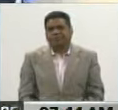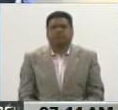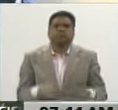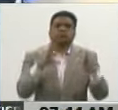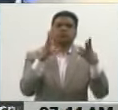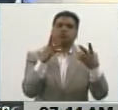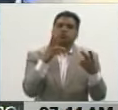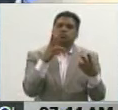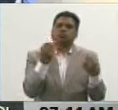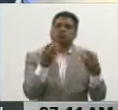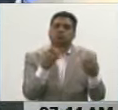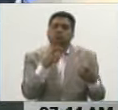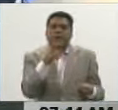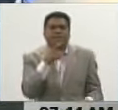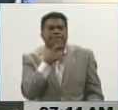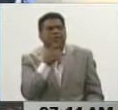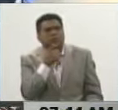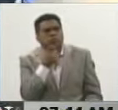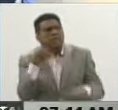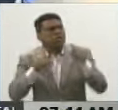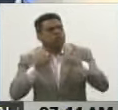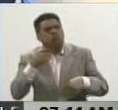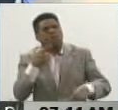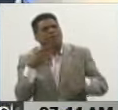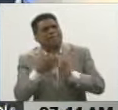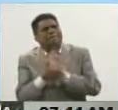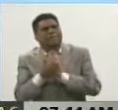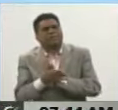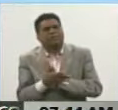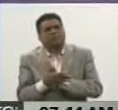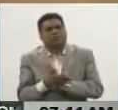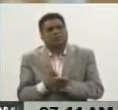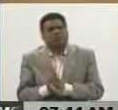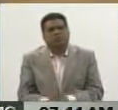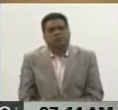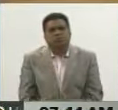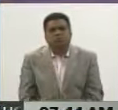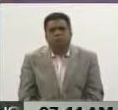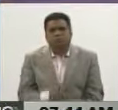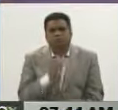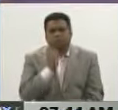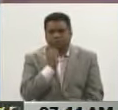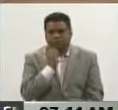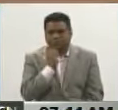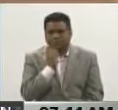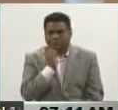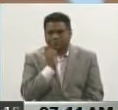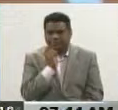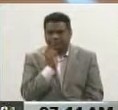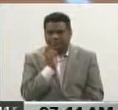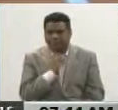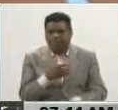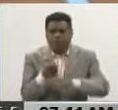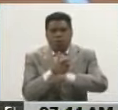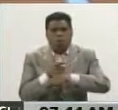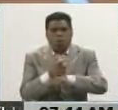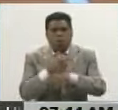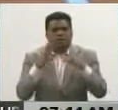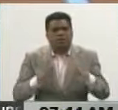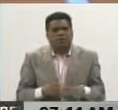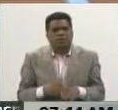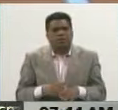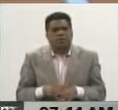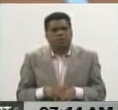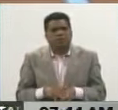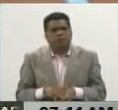interrogantes, dudas e incluso personas a través de las redes sociales generaron su postura. Lo propio lo hizo el gobernador del estado Miranda, y quisiéramos poner de inmediato